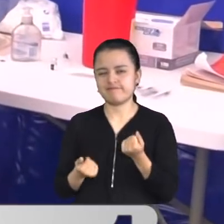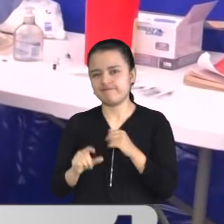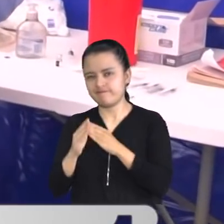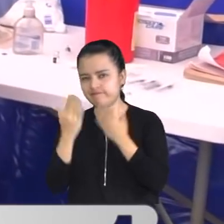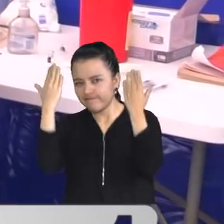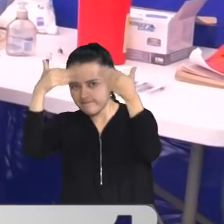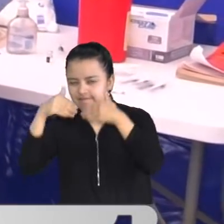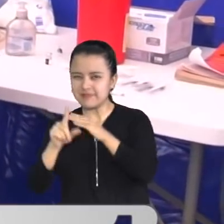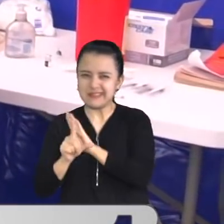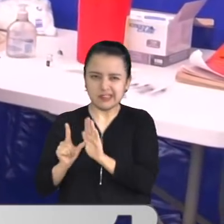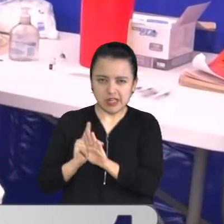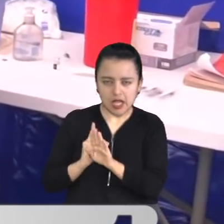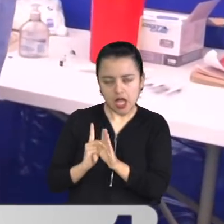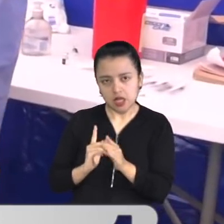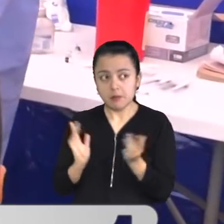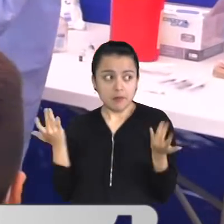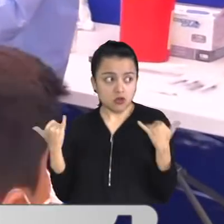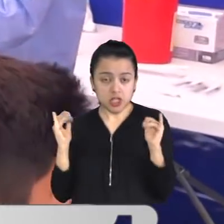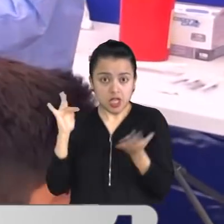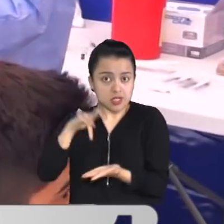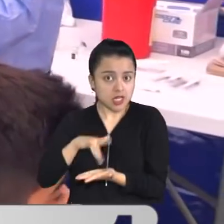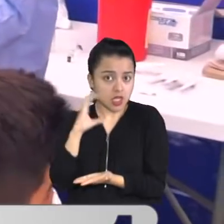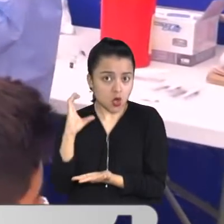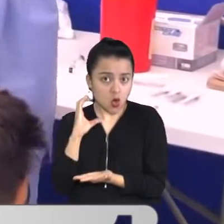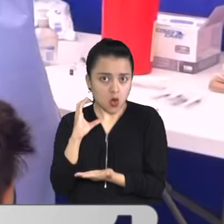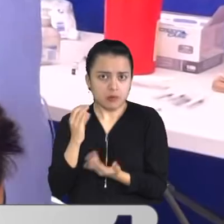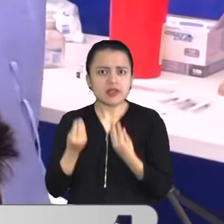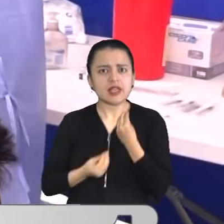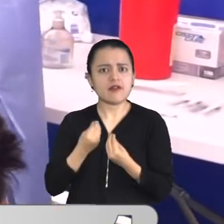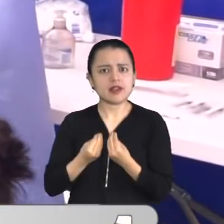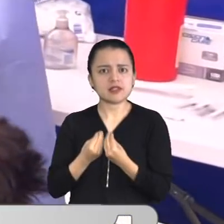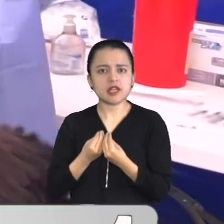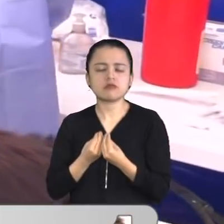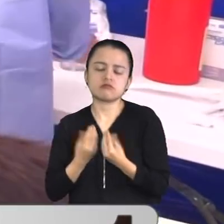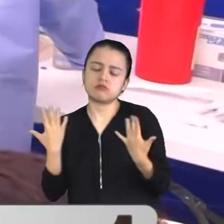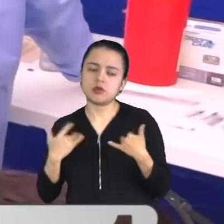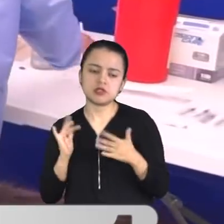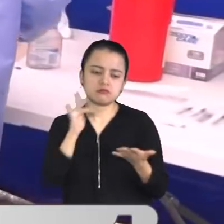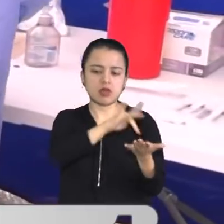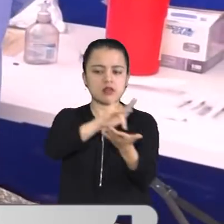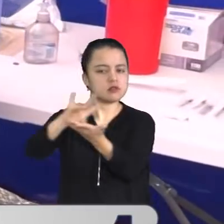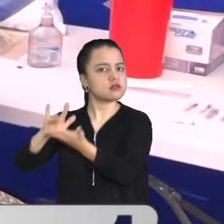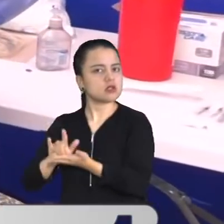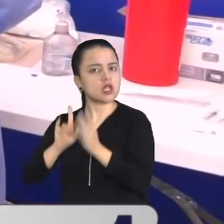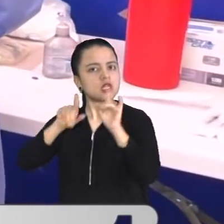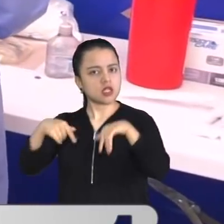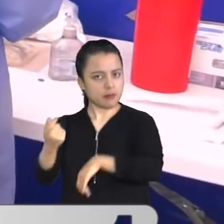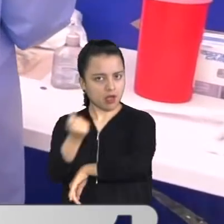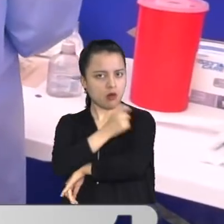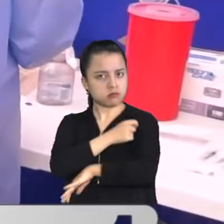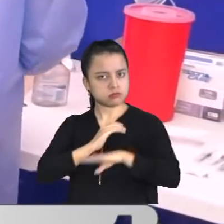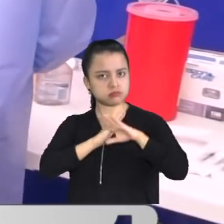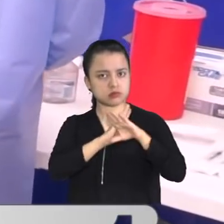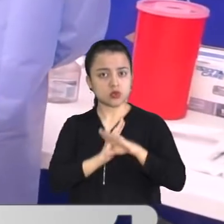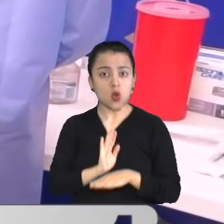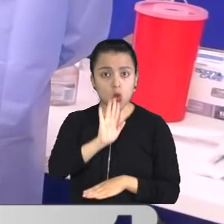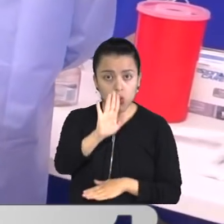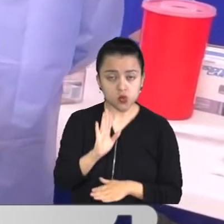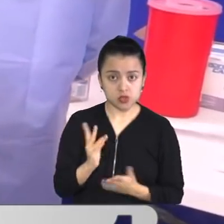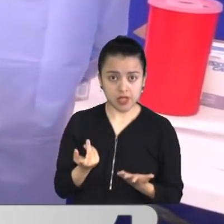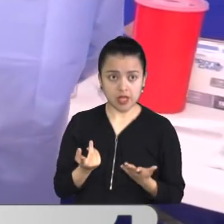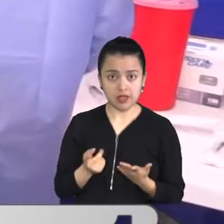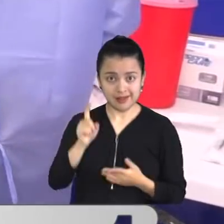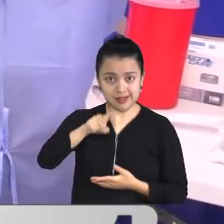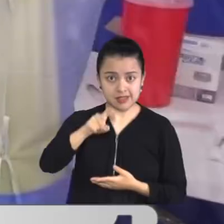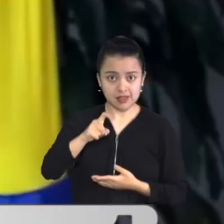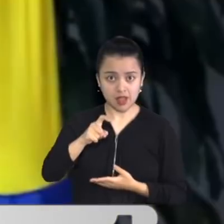todo a la capital del país, para que sea vacunada contra el COVID-19. Estos son los pasos que usted debe seguir y nos los dice el secretario de